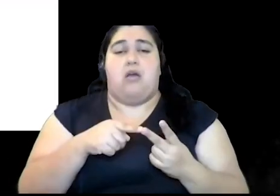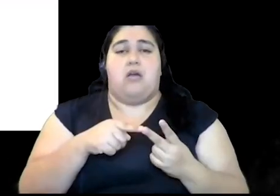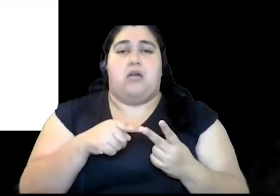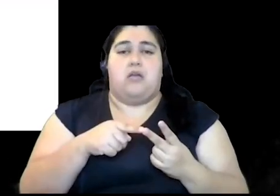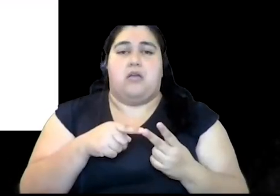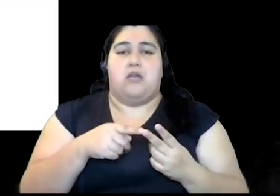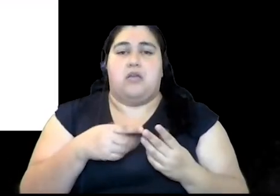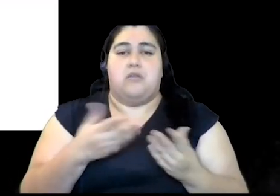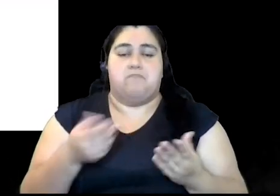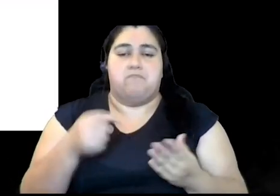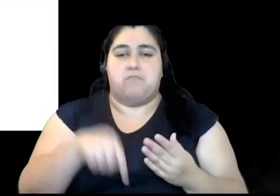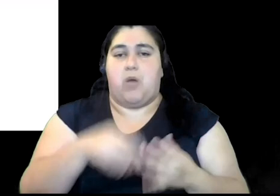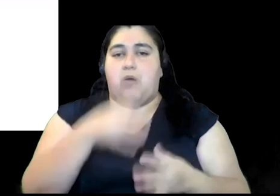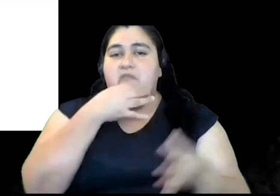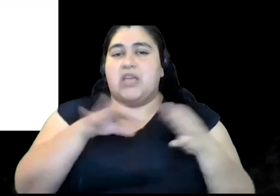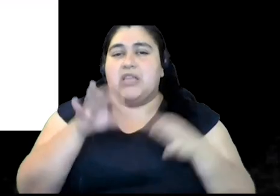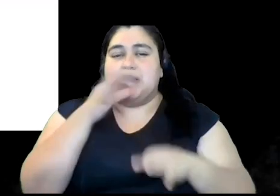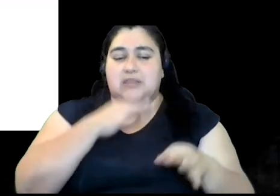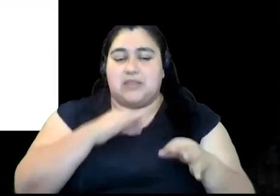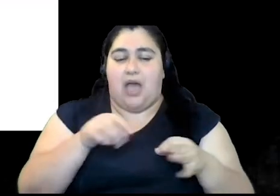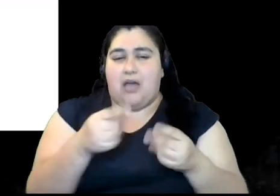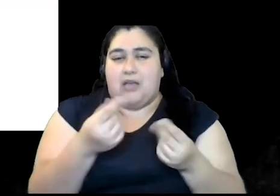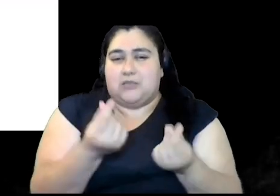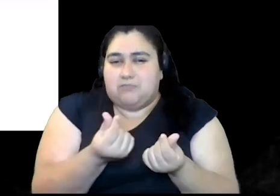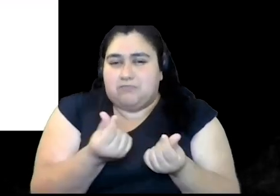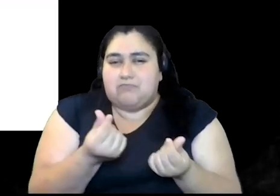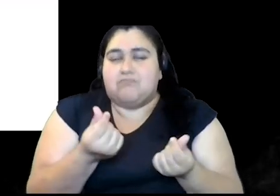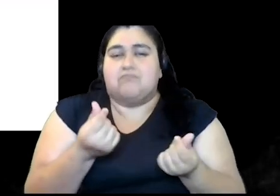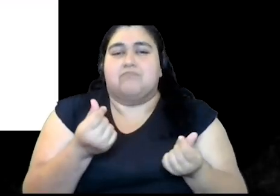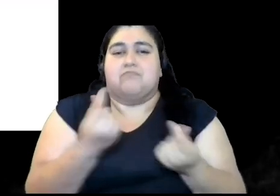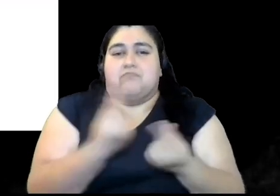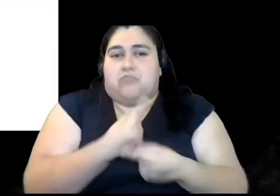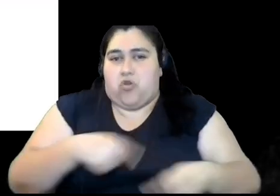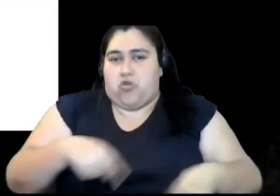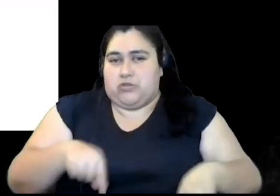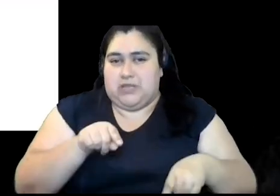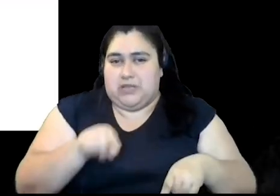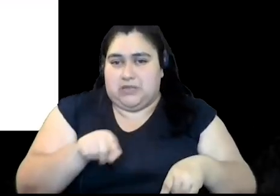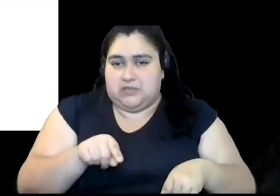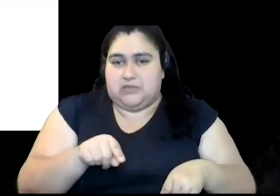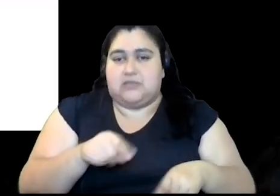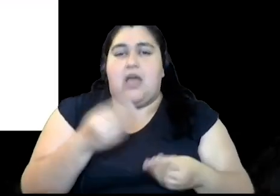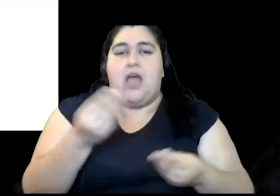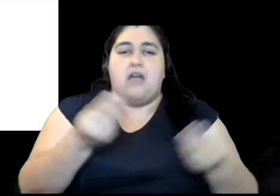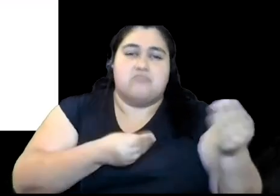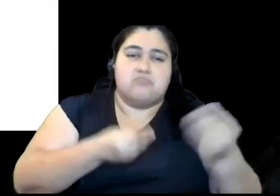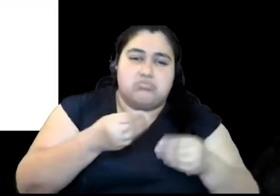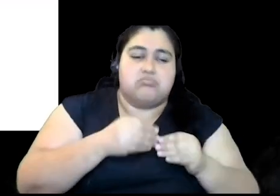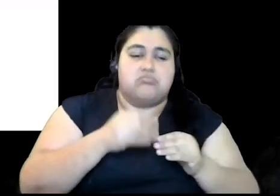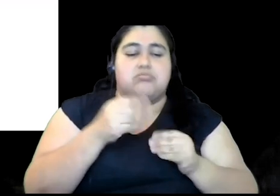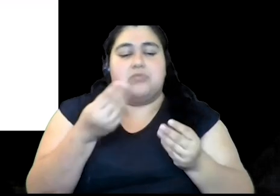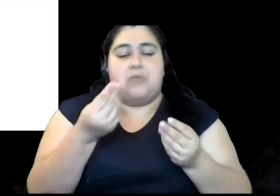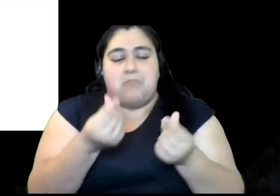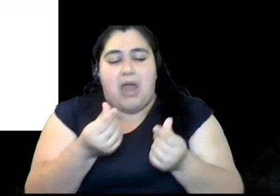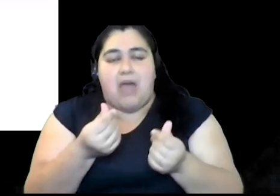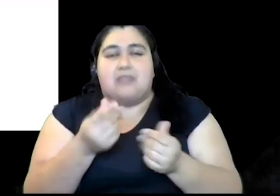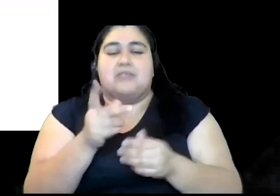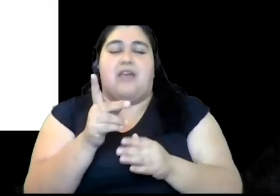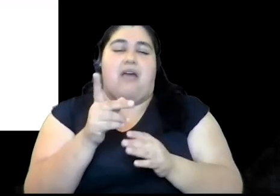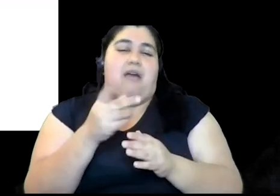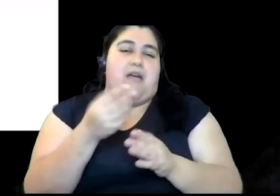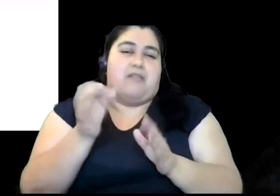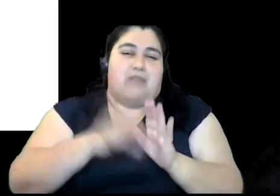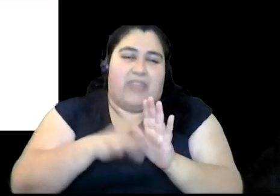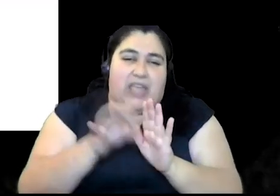eh, hoy la venta de activos, enajenación correctamente hablando, de activos financieros y monedas digitales, o